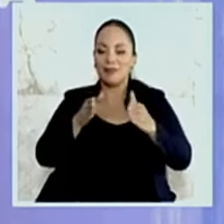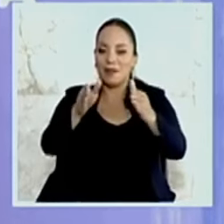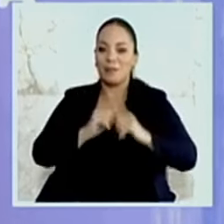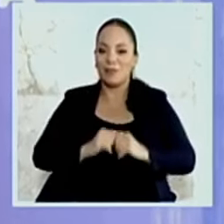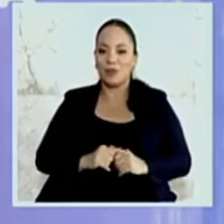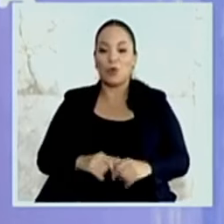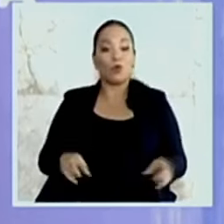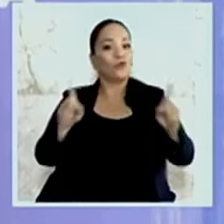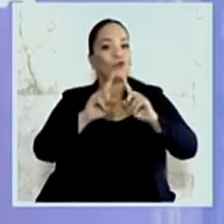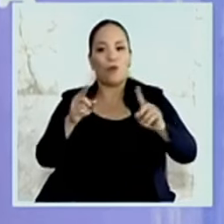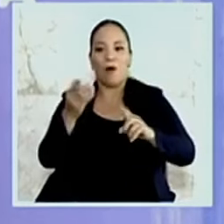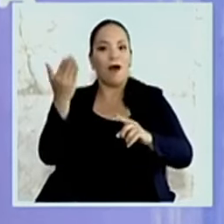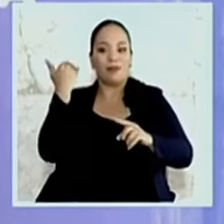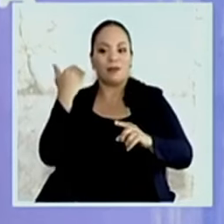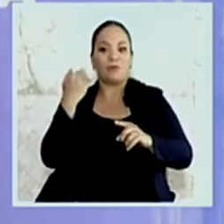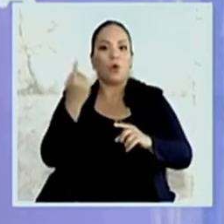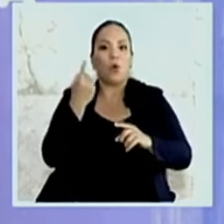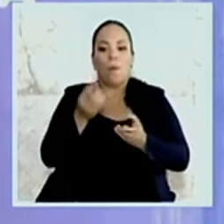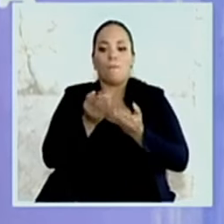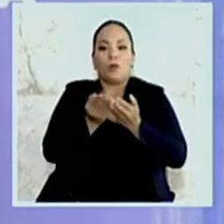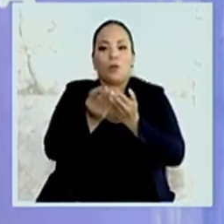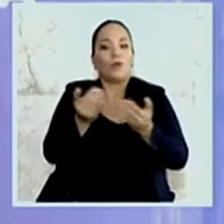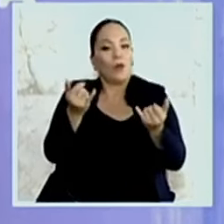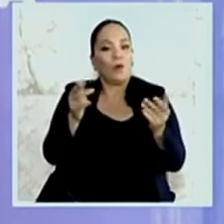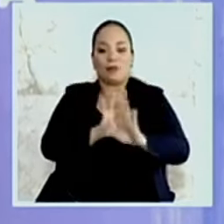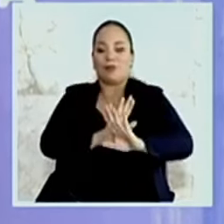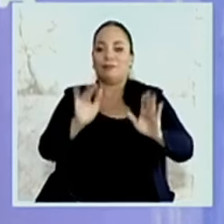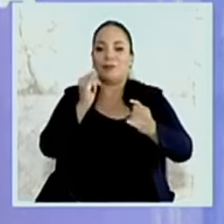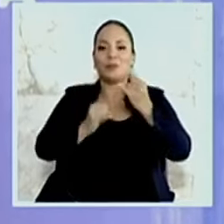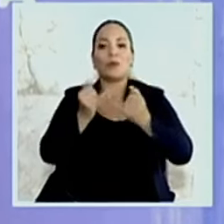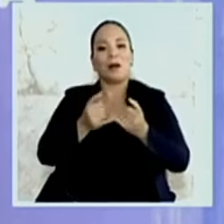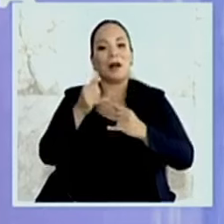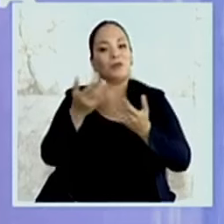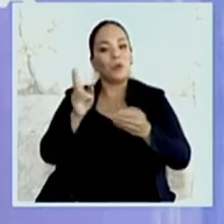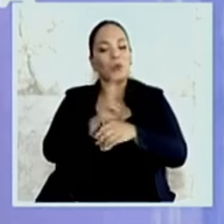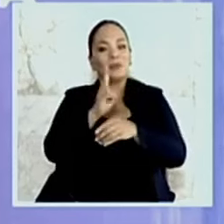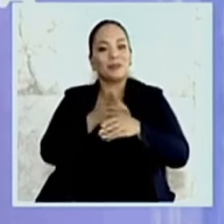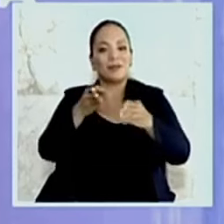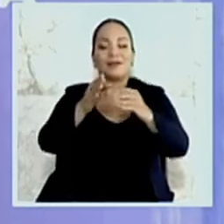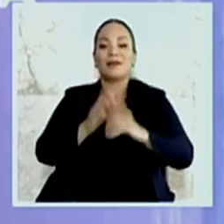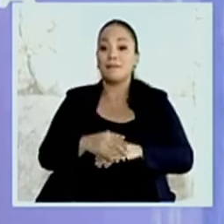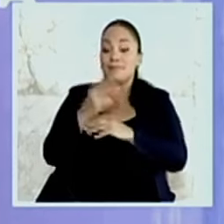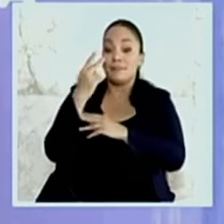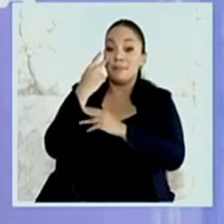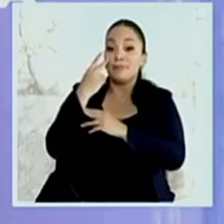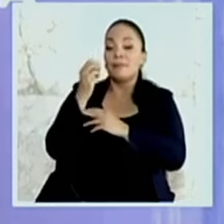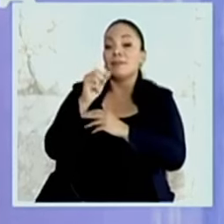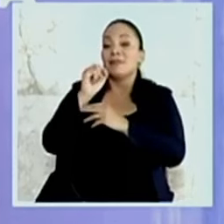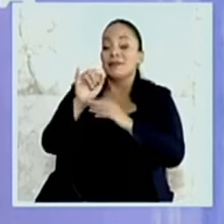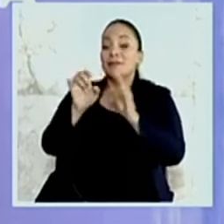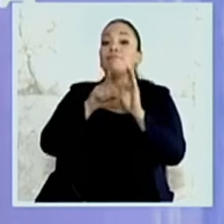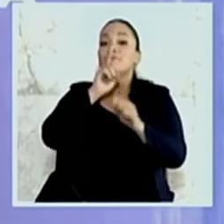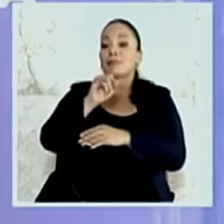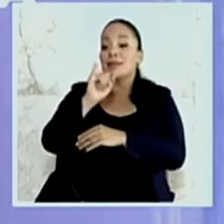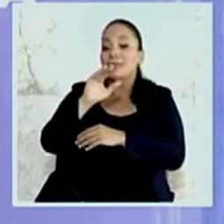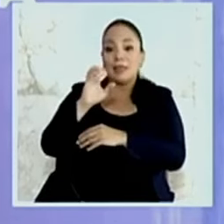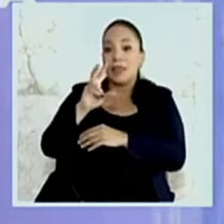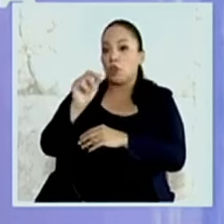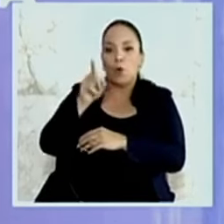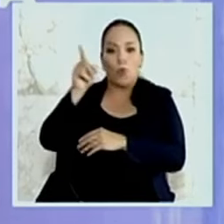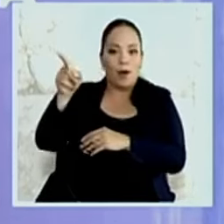tienen acceso por un camino que es verdaderamente fabuloso, no solo ya en